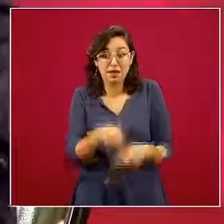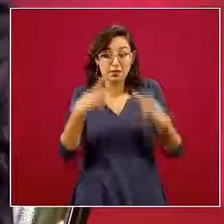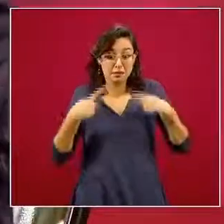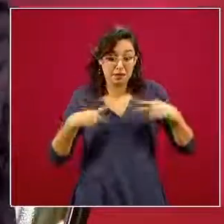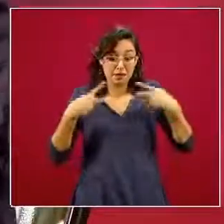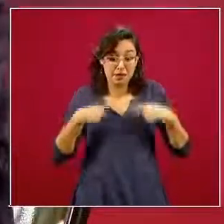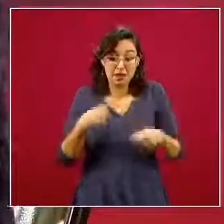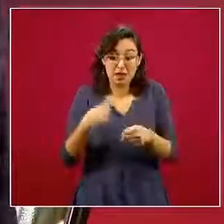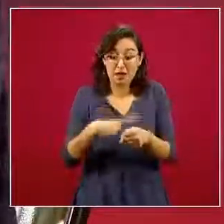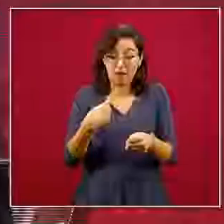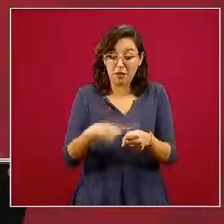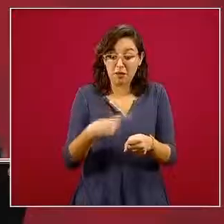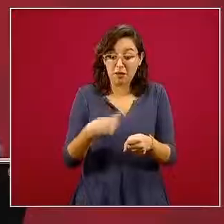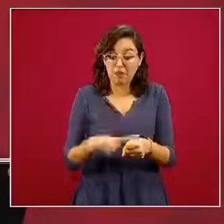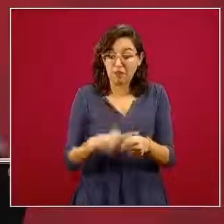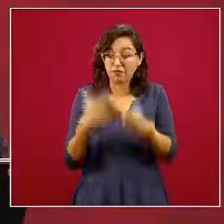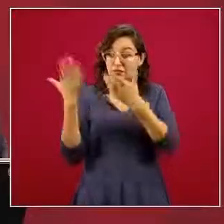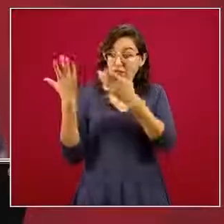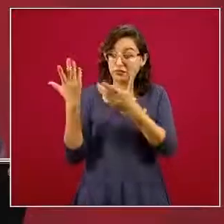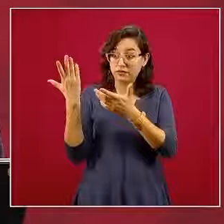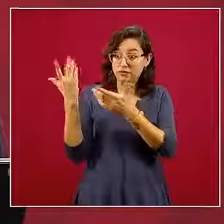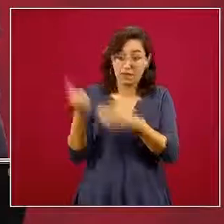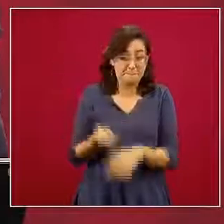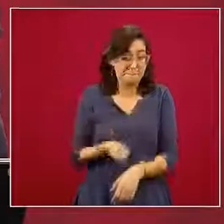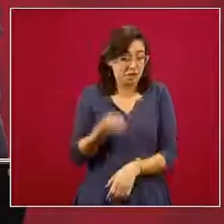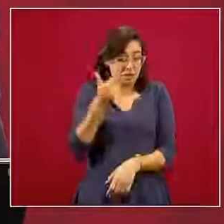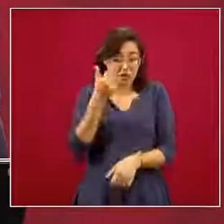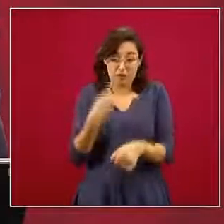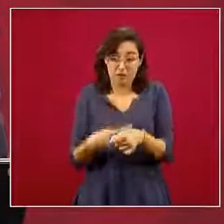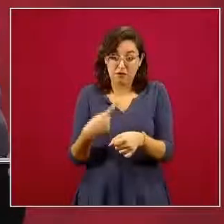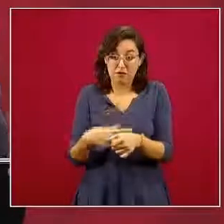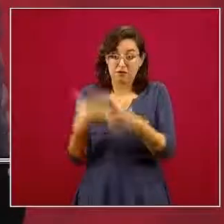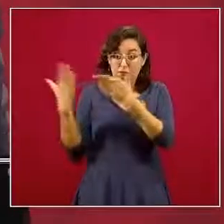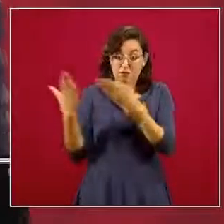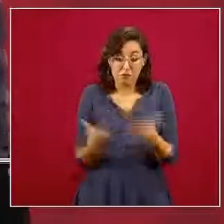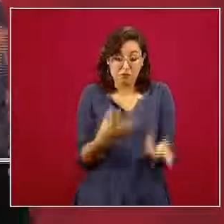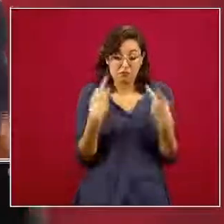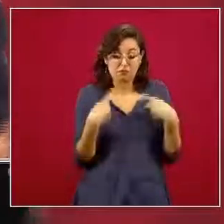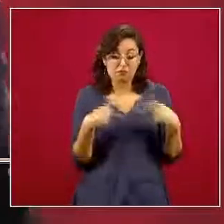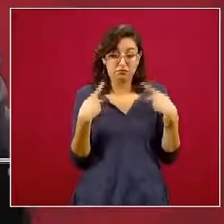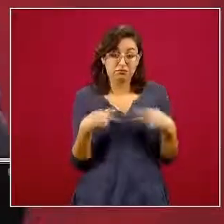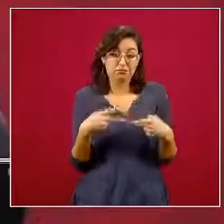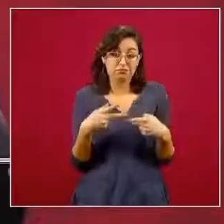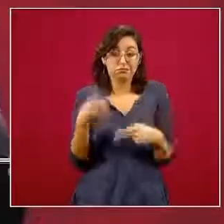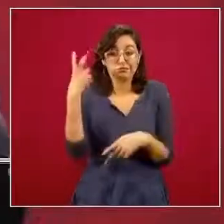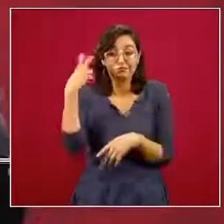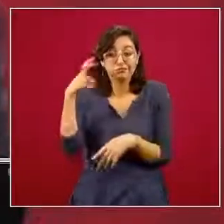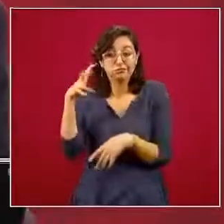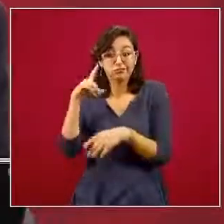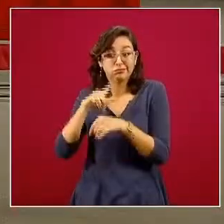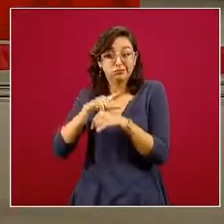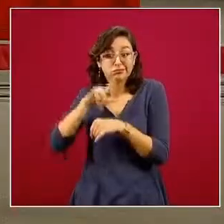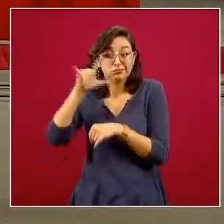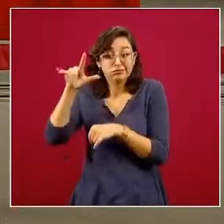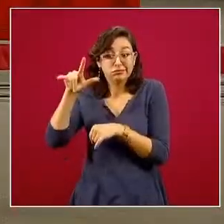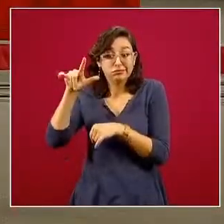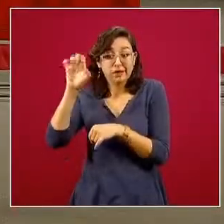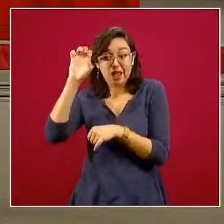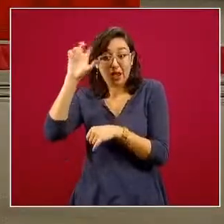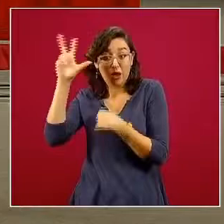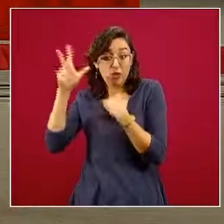país, y no es culpa de nadie, es una realidad, con personas que viajaron en avión a